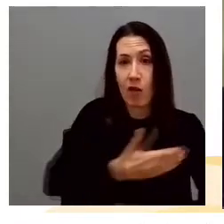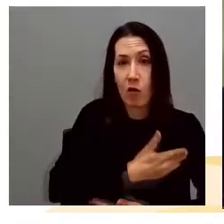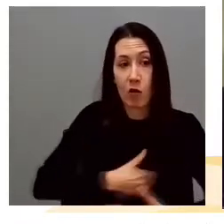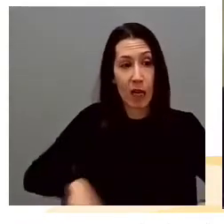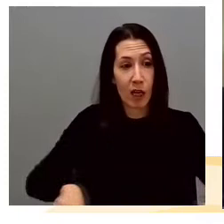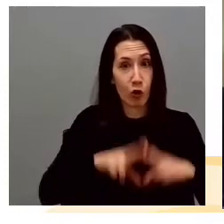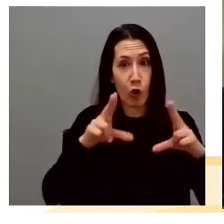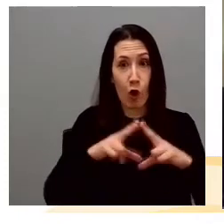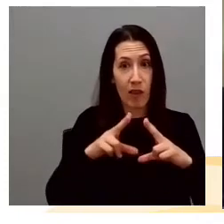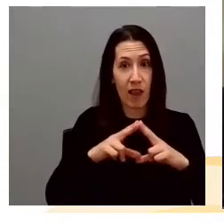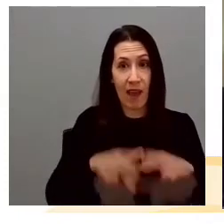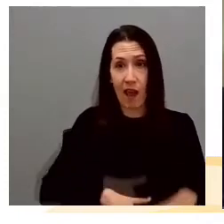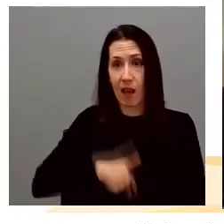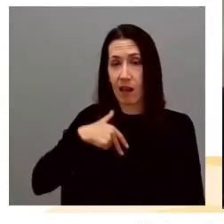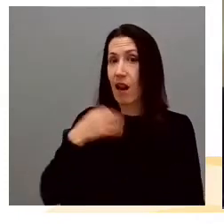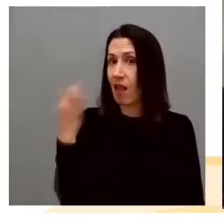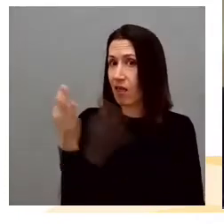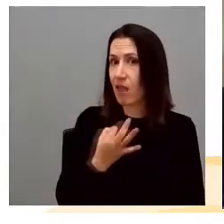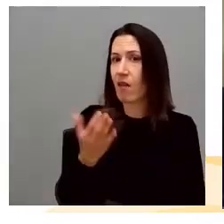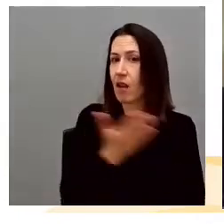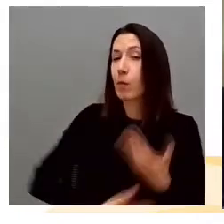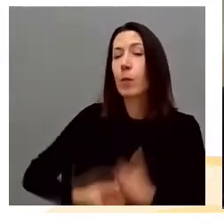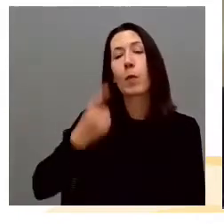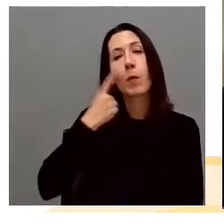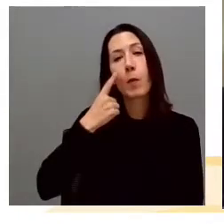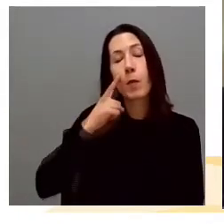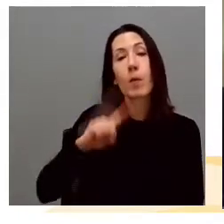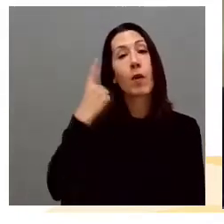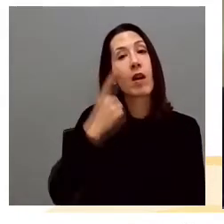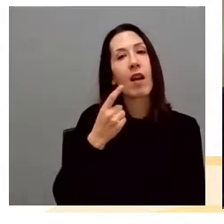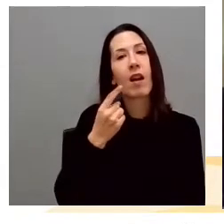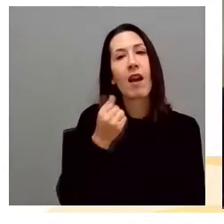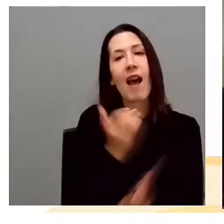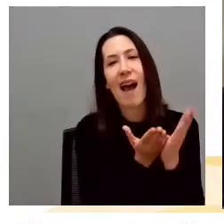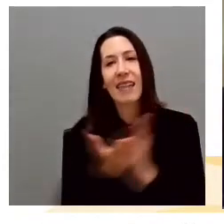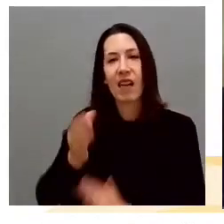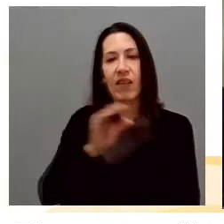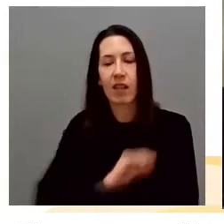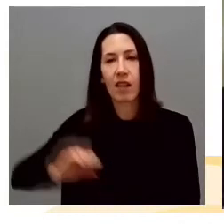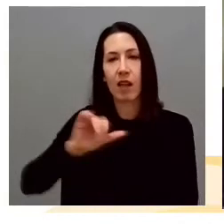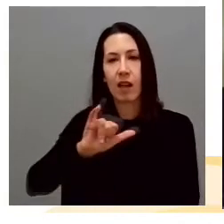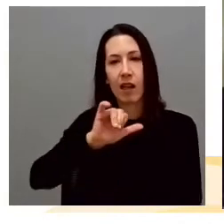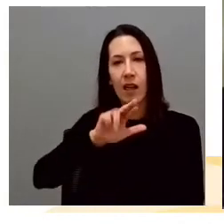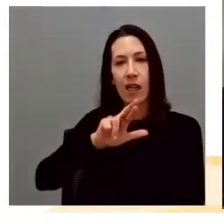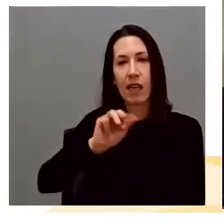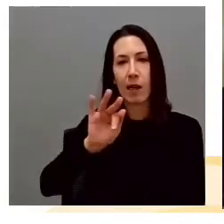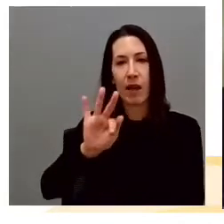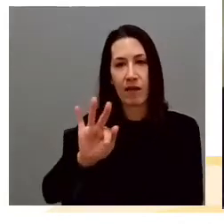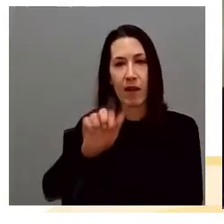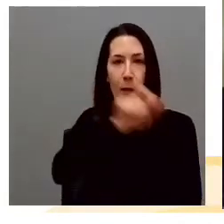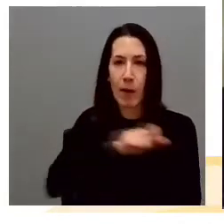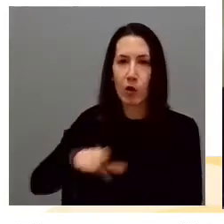sociedad en su conjunto, sobre todo a través del IRPF, de los ciudadanos o de